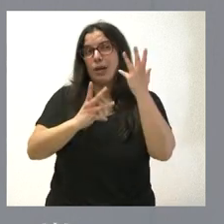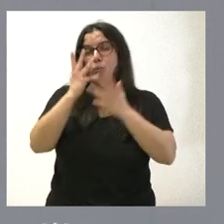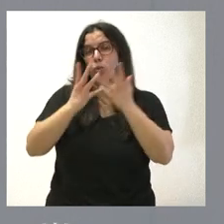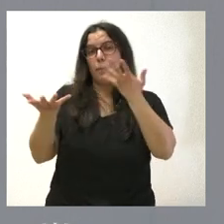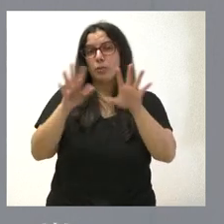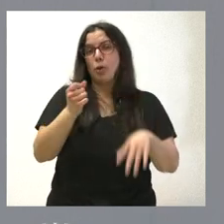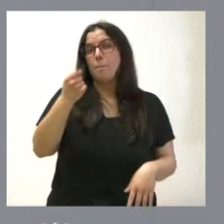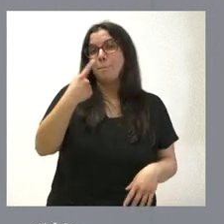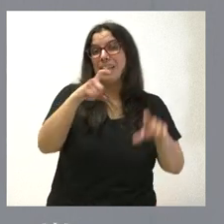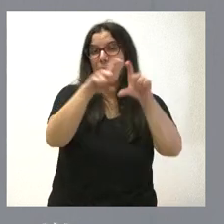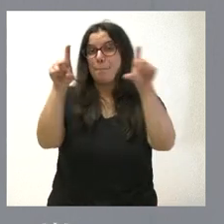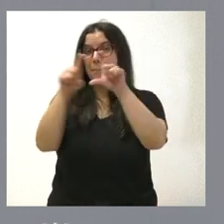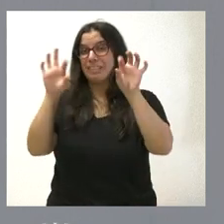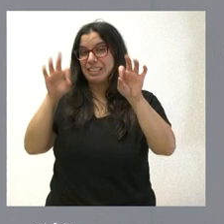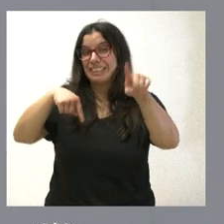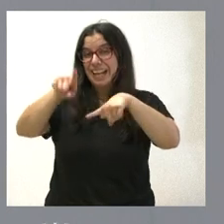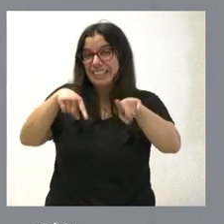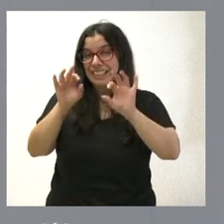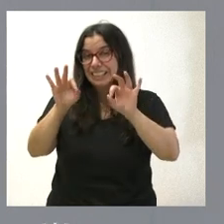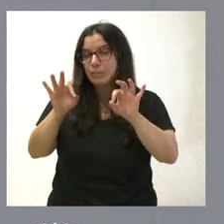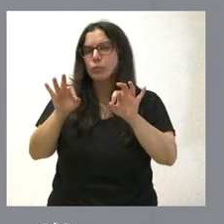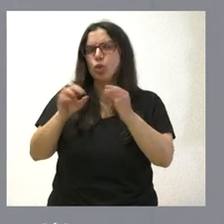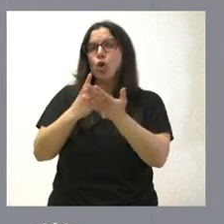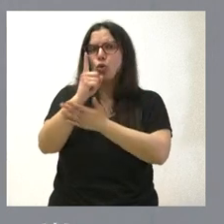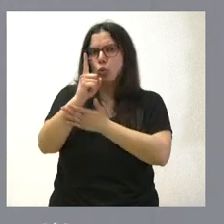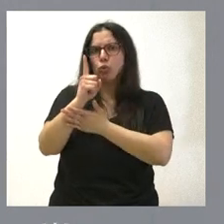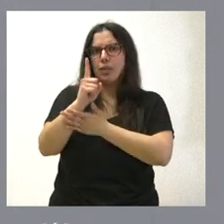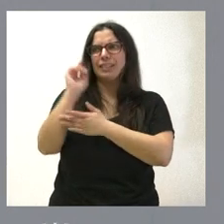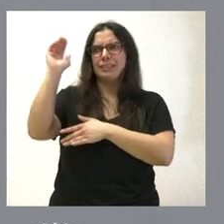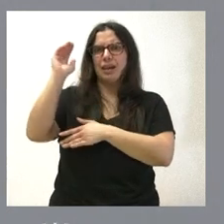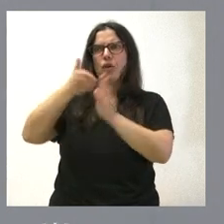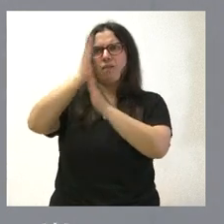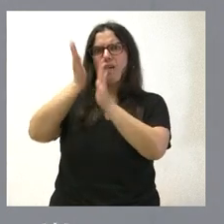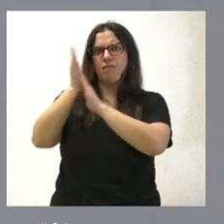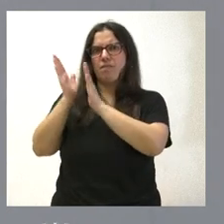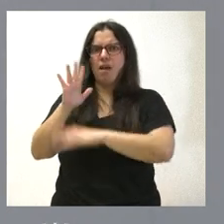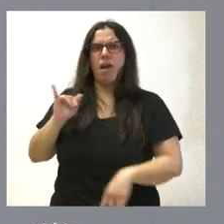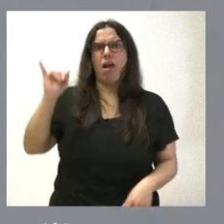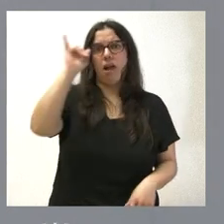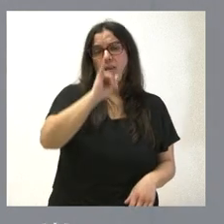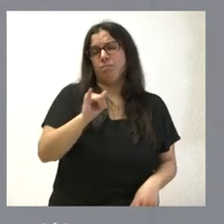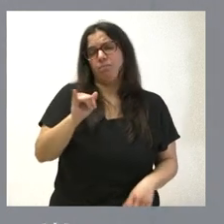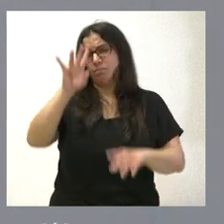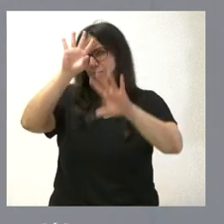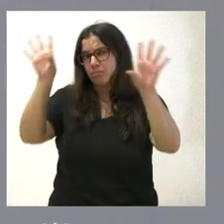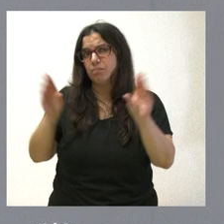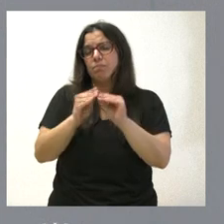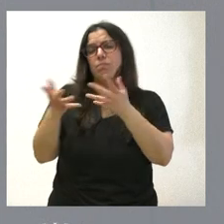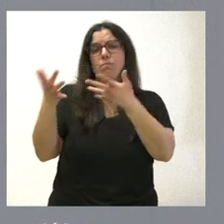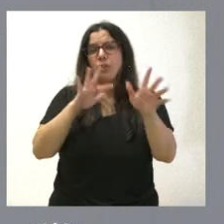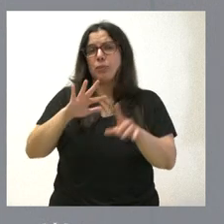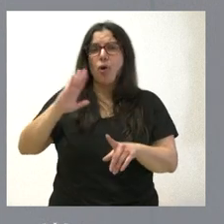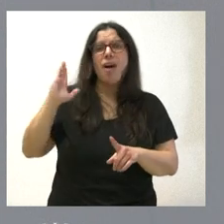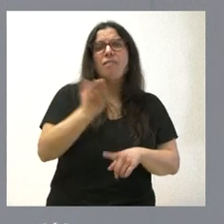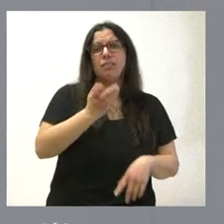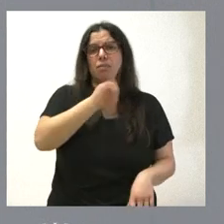unas 1000 empresas de transporte que tienen rutas internacionales lo que da la idea Clara de Cuál es el impacto que está